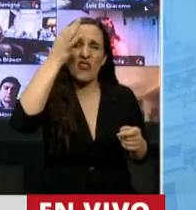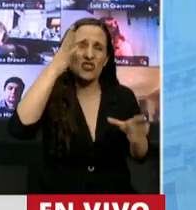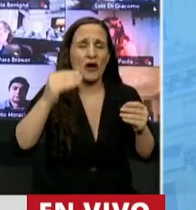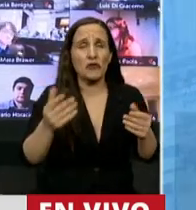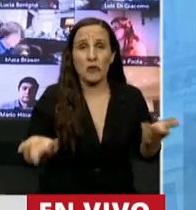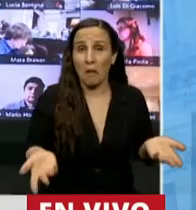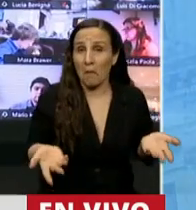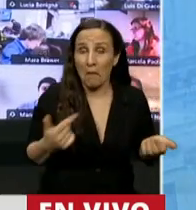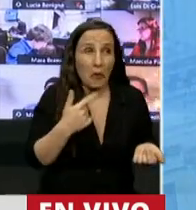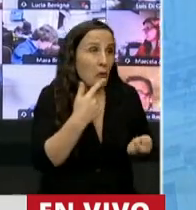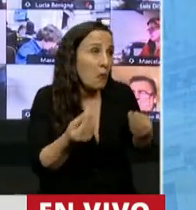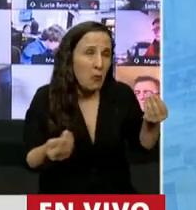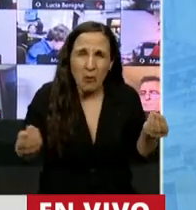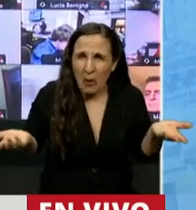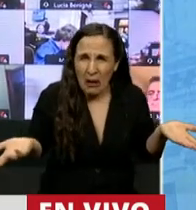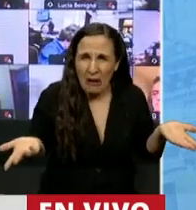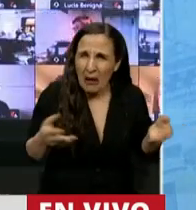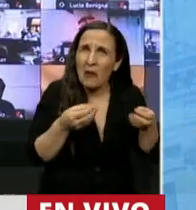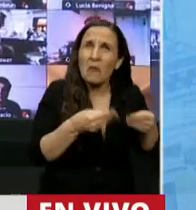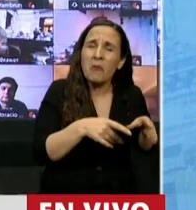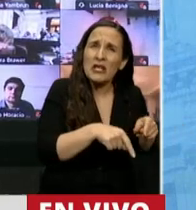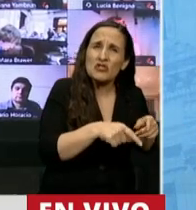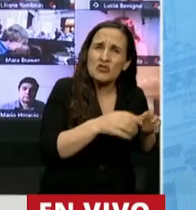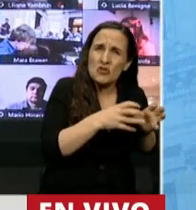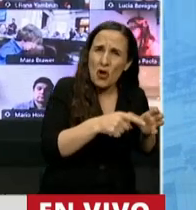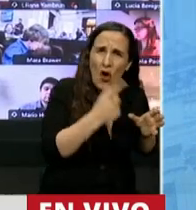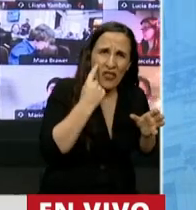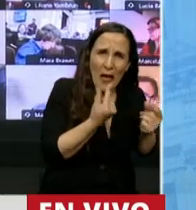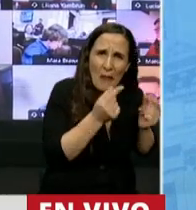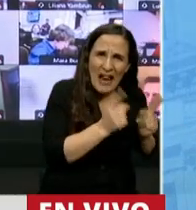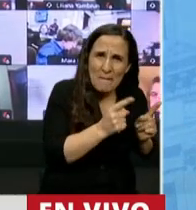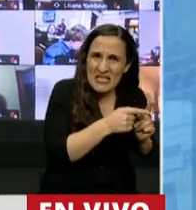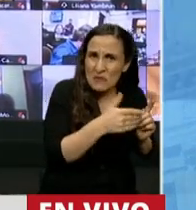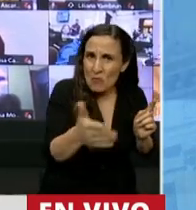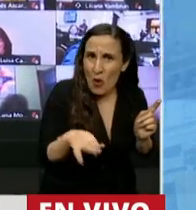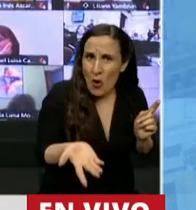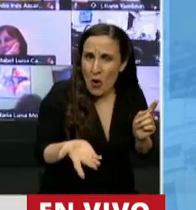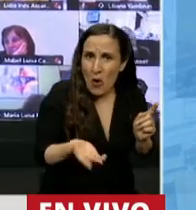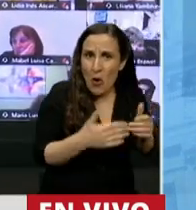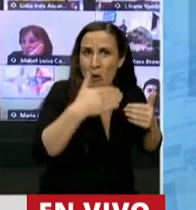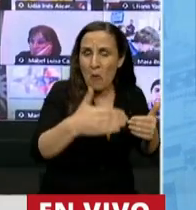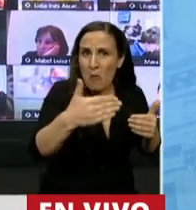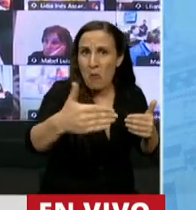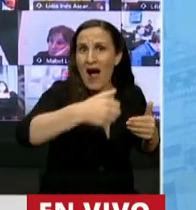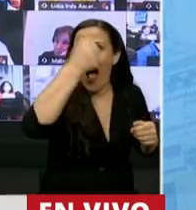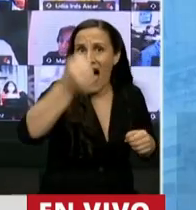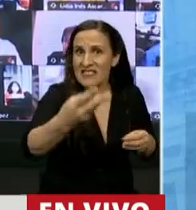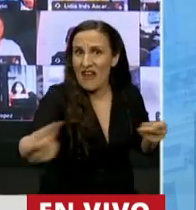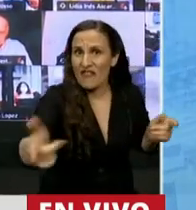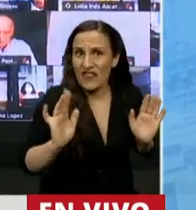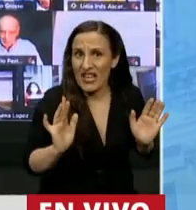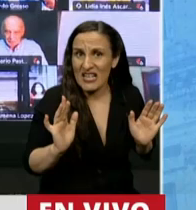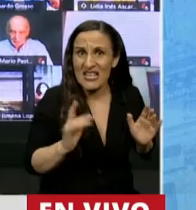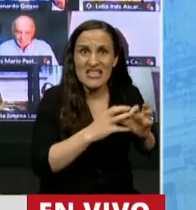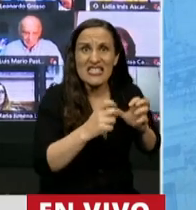de la noche, yo preguntaba, ¿por qué? Si la sesión empezó y el día que se cuenta es el día que empezó la sesión y se prorroga hasta que termina la sesión, porque